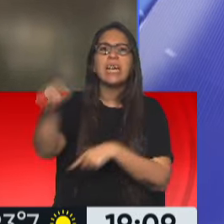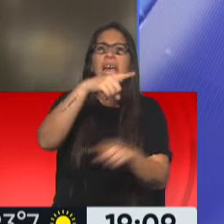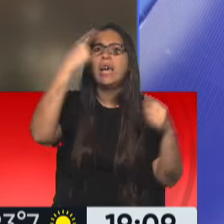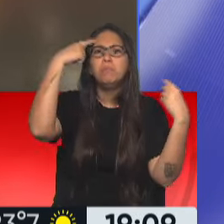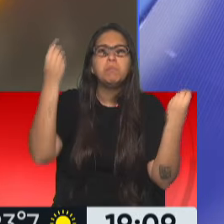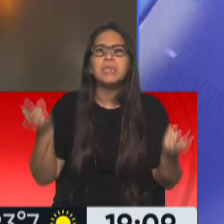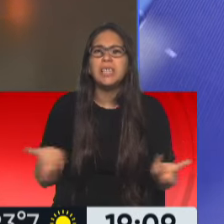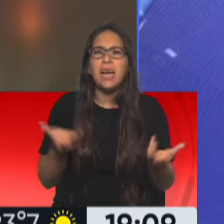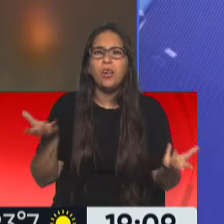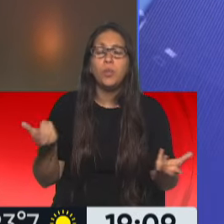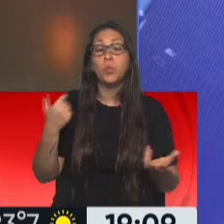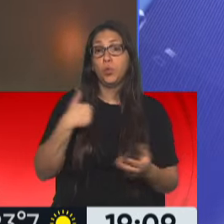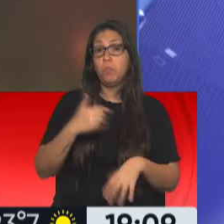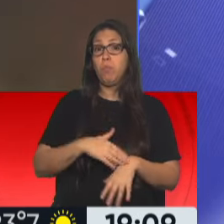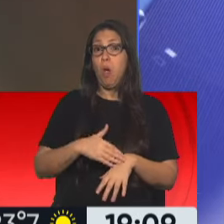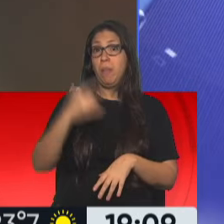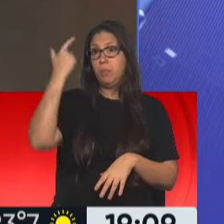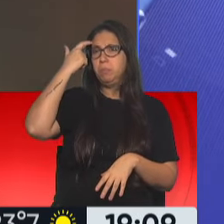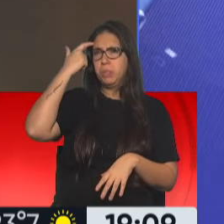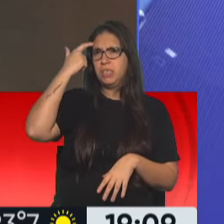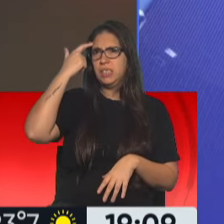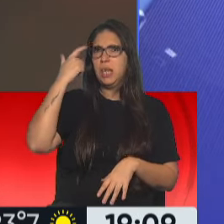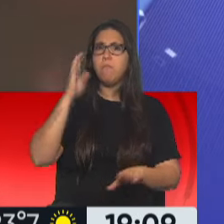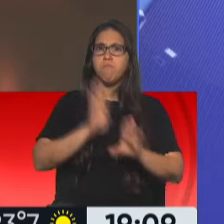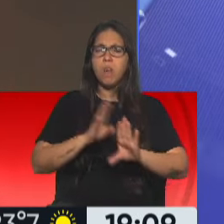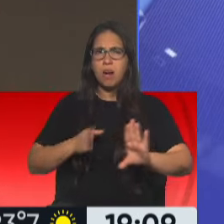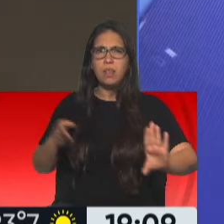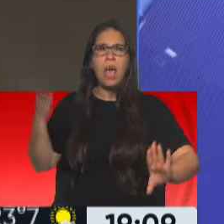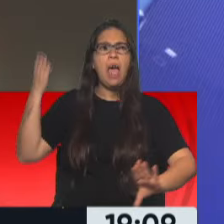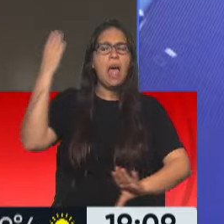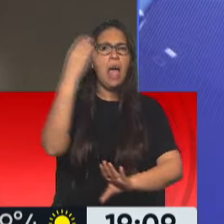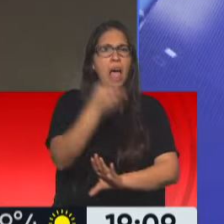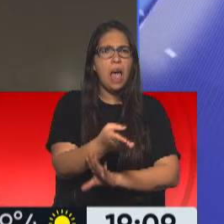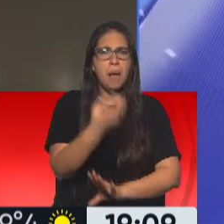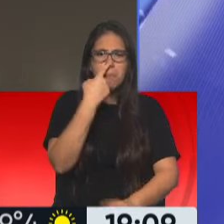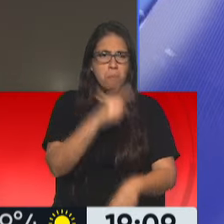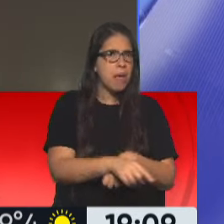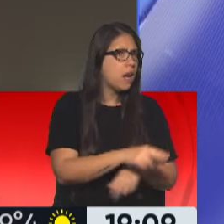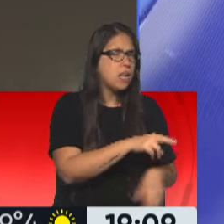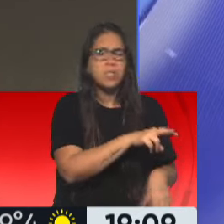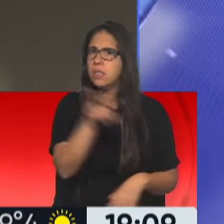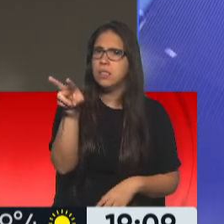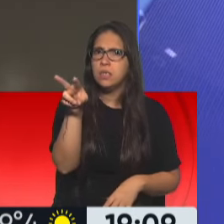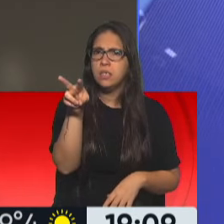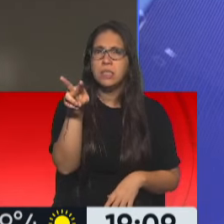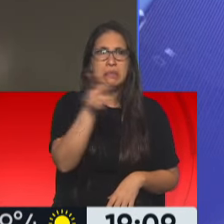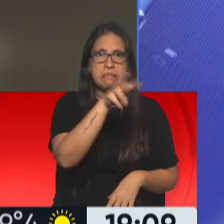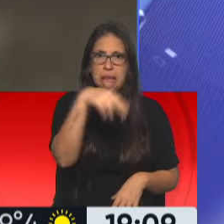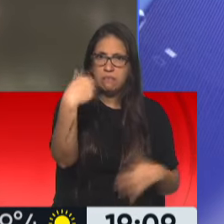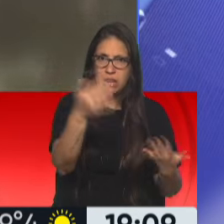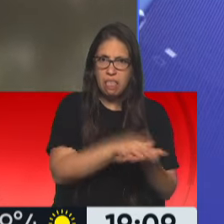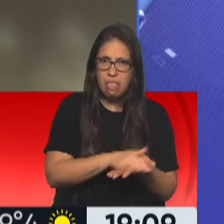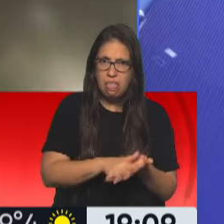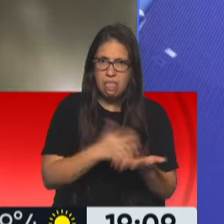estarán todos... Bueno, yo en ese momento pensé eso. Cuando fui a la puerta, me encontré con la perra mirando hacia afuera, no había nada.